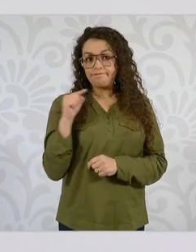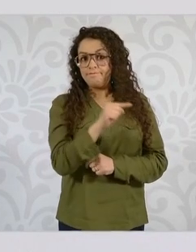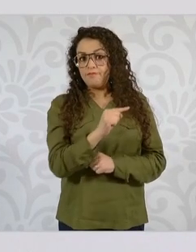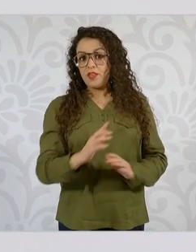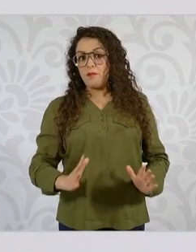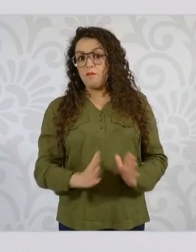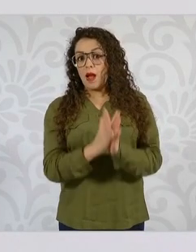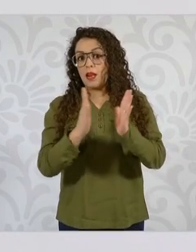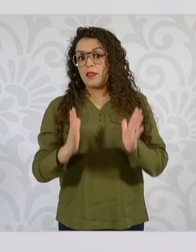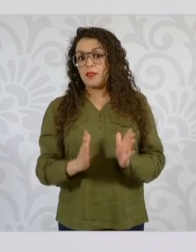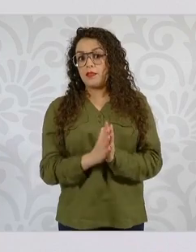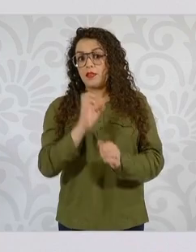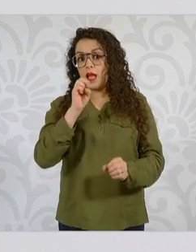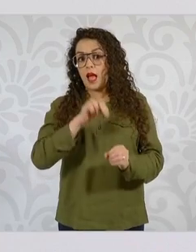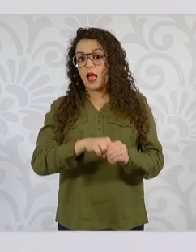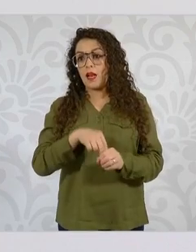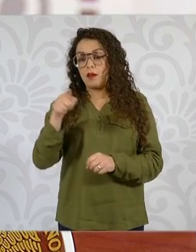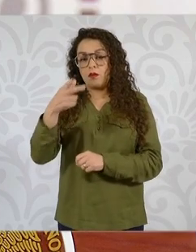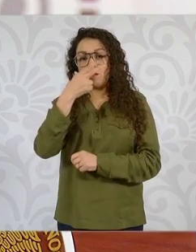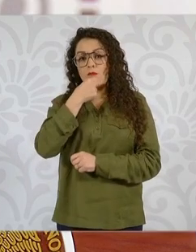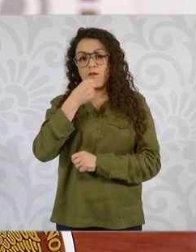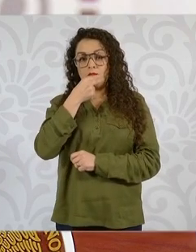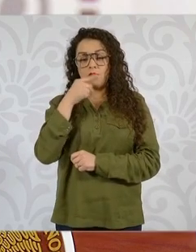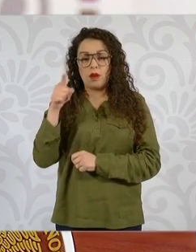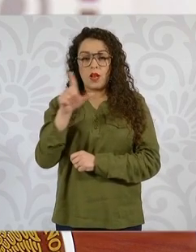Donaldo Colosio y